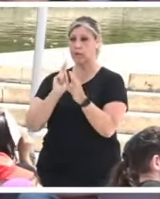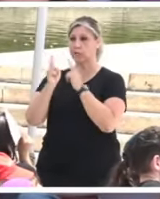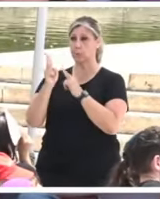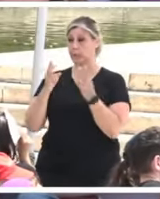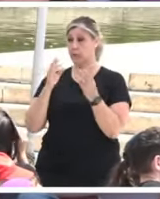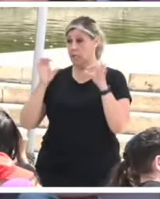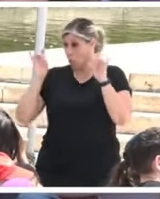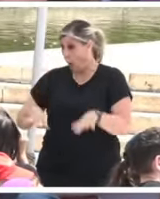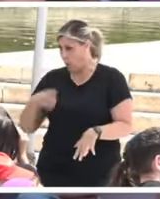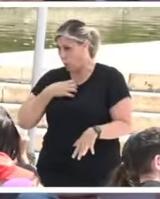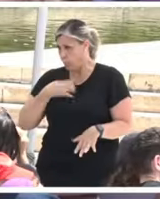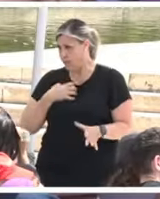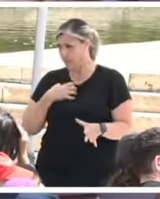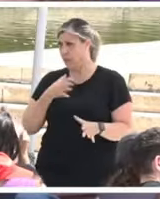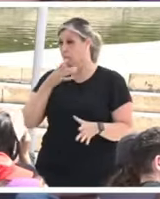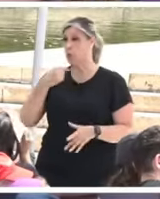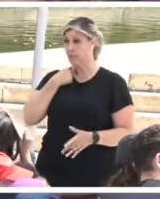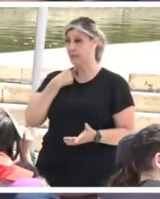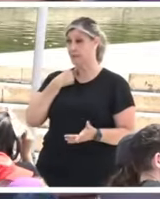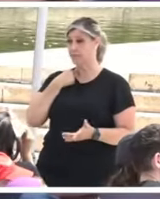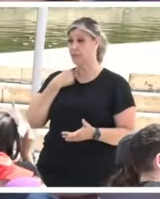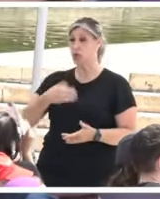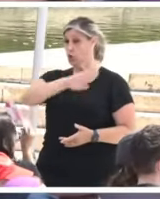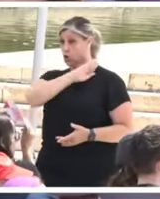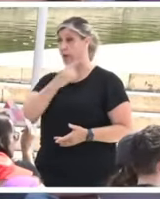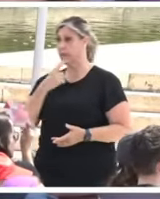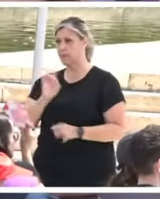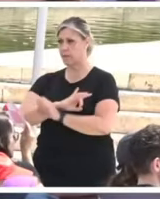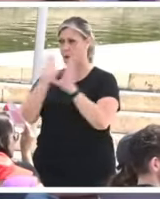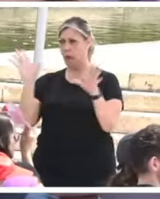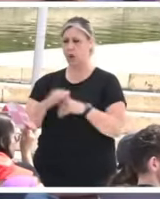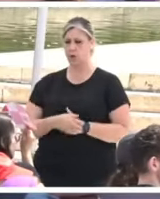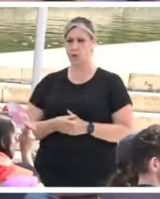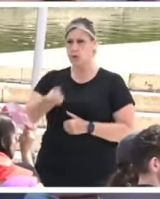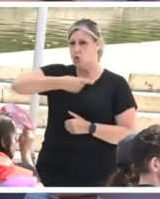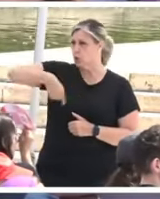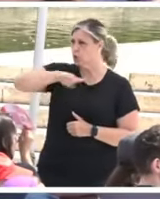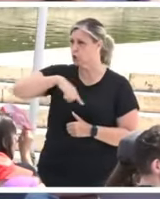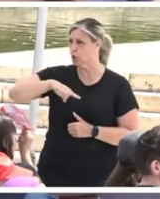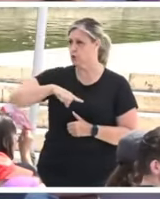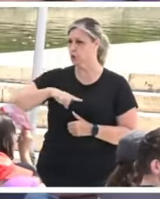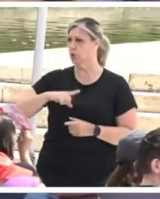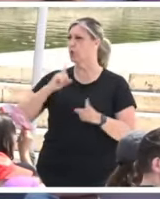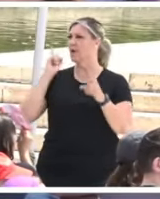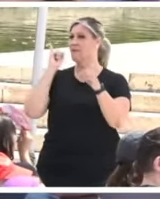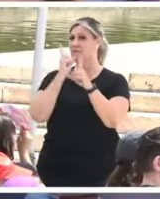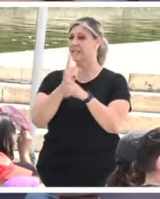fango. Perdemos. Yolanda lo dice muy claramente. Nosotros,